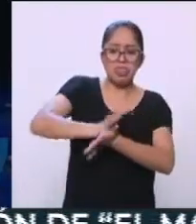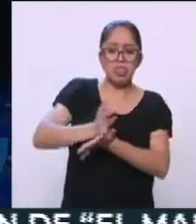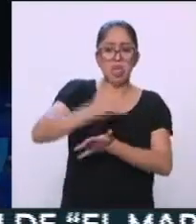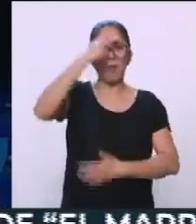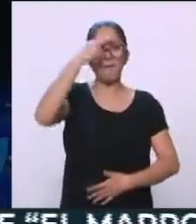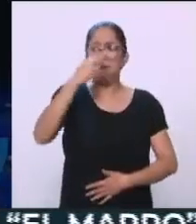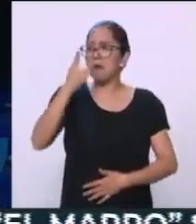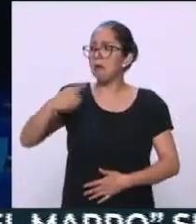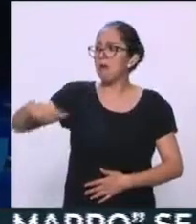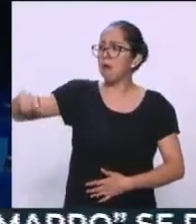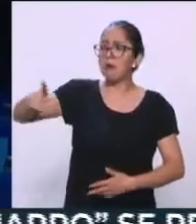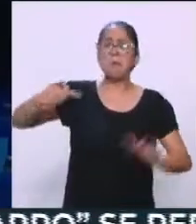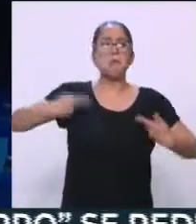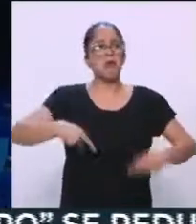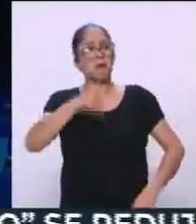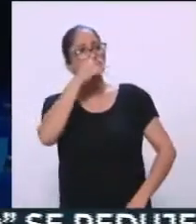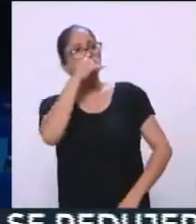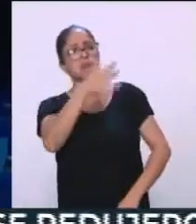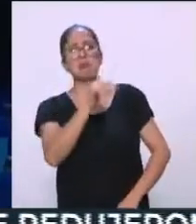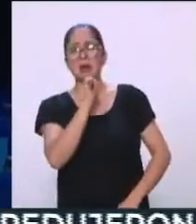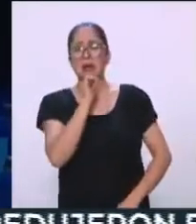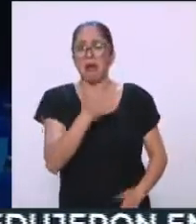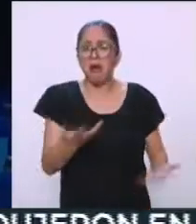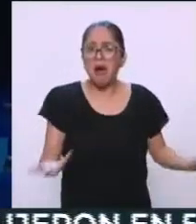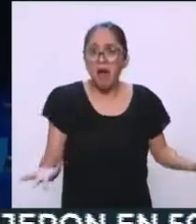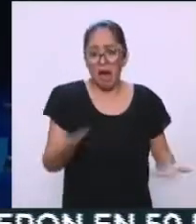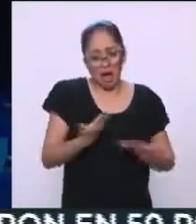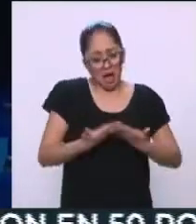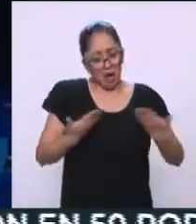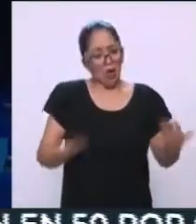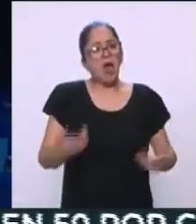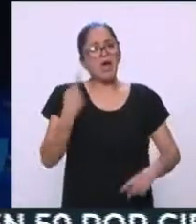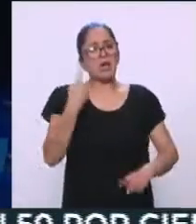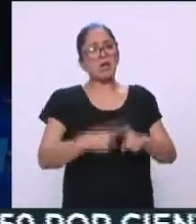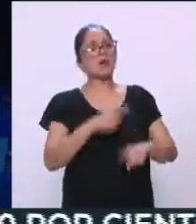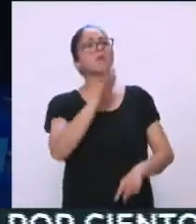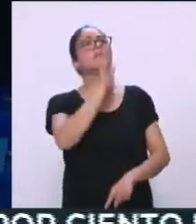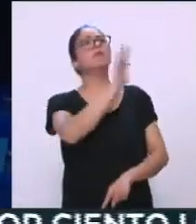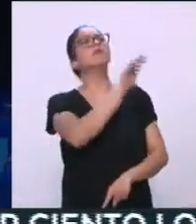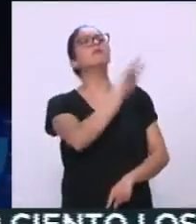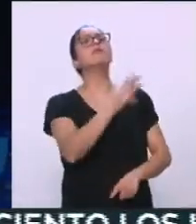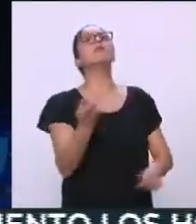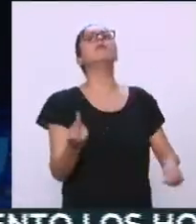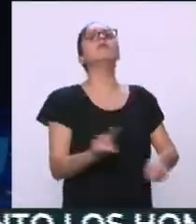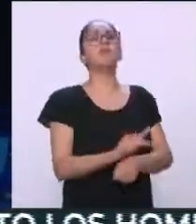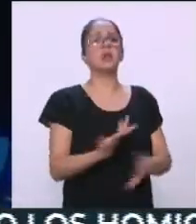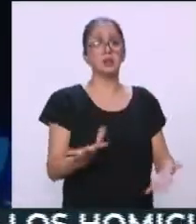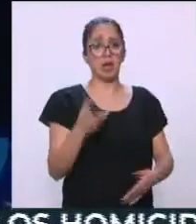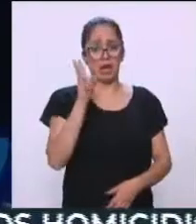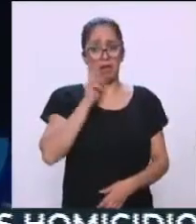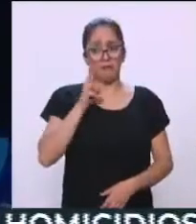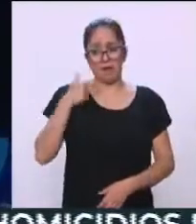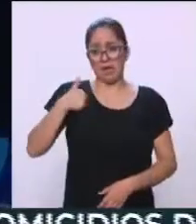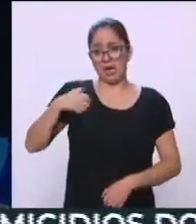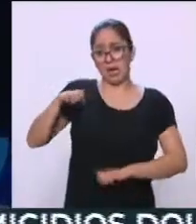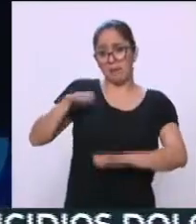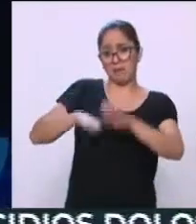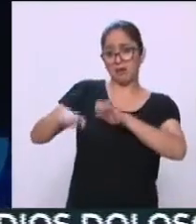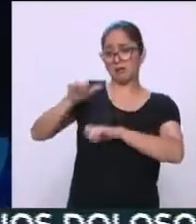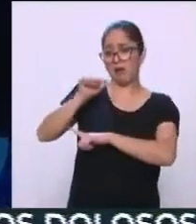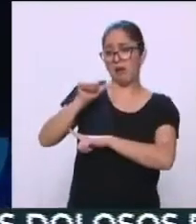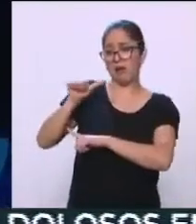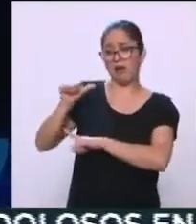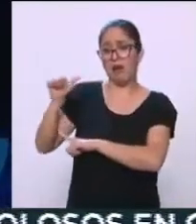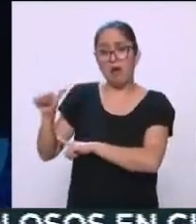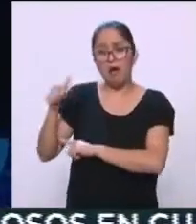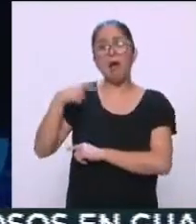al brinco. Creo que es momento de que alguien le ponga un alto. Vamos a ver si la empresa confía en mí para poder